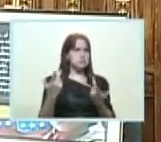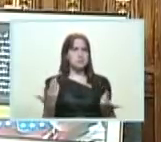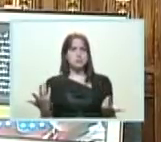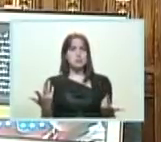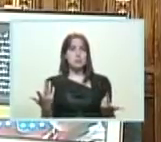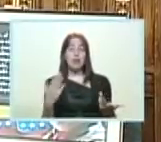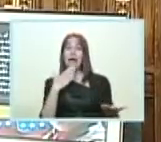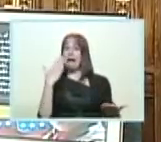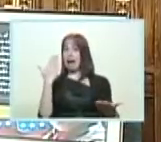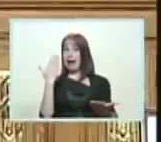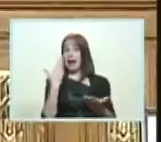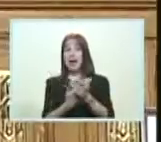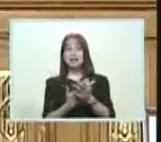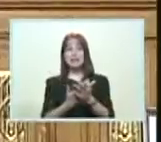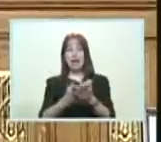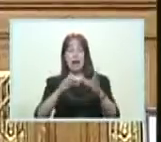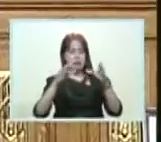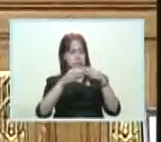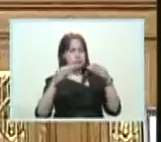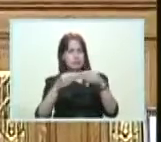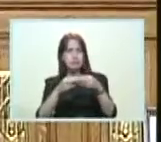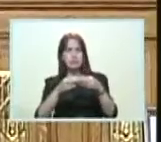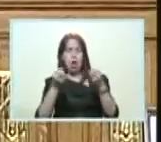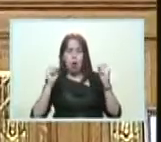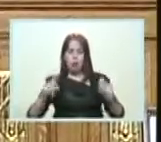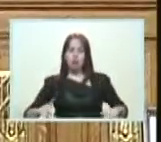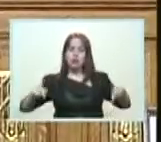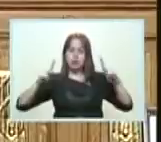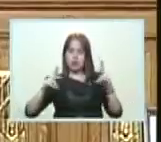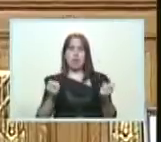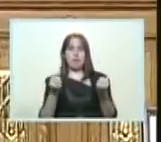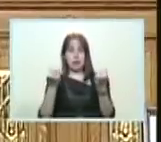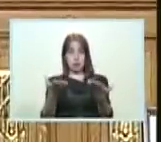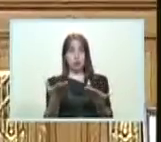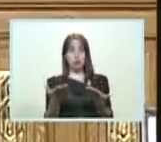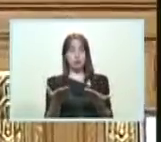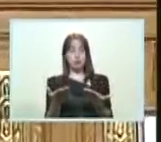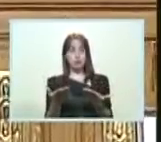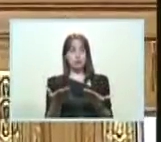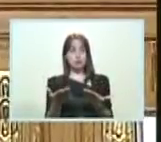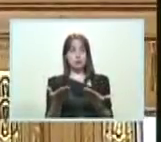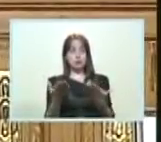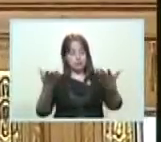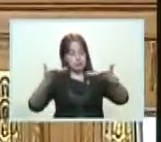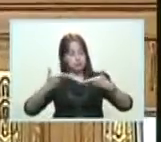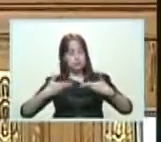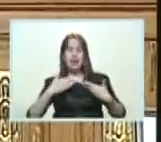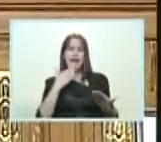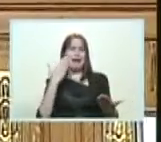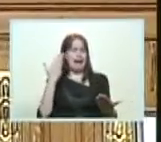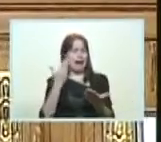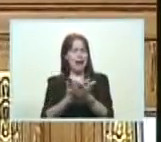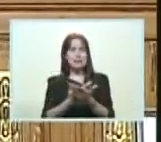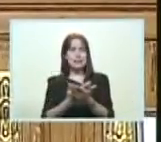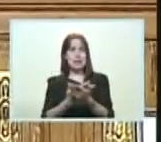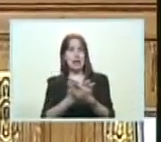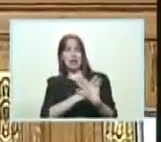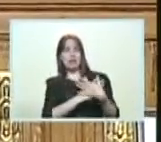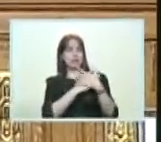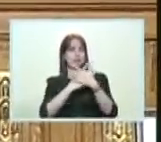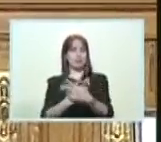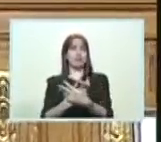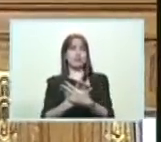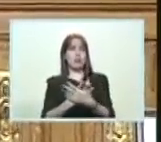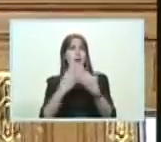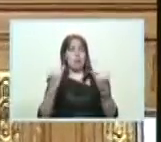Yo le agradezco a la clase media la oportunidad que nos dio, que me dio. Yo le agradezco a la valiente clase